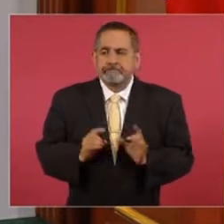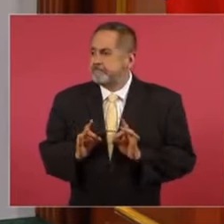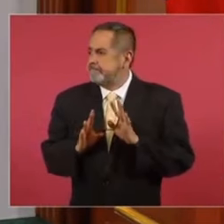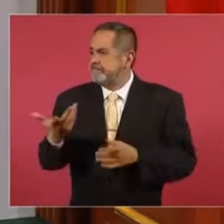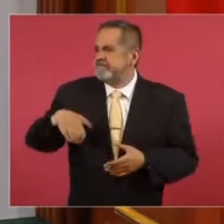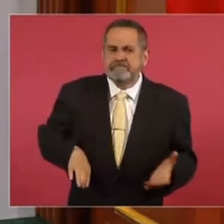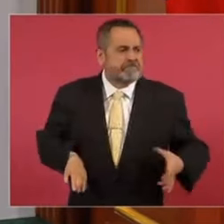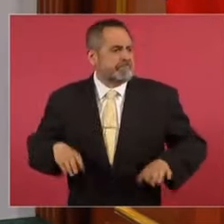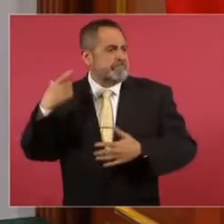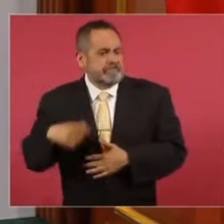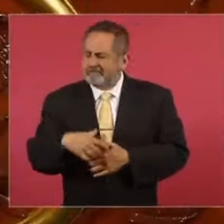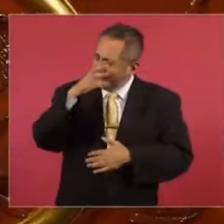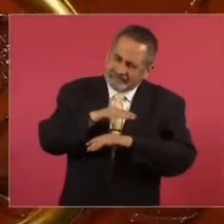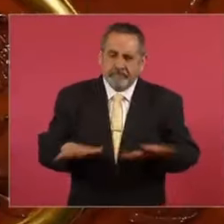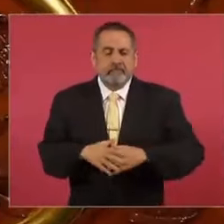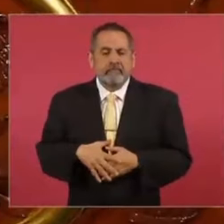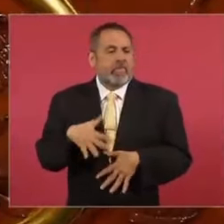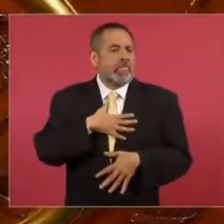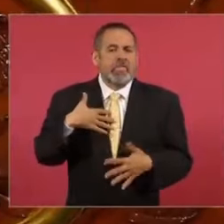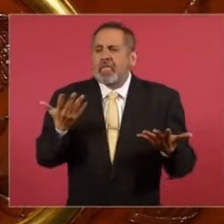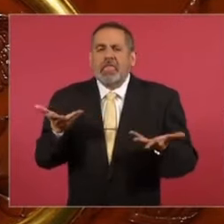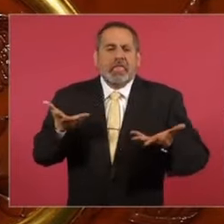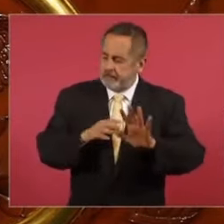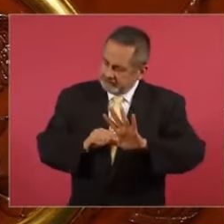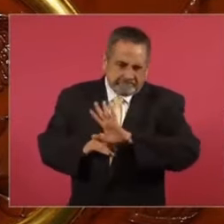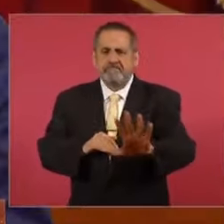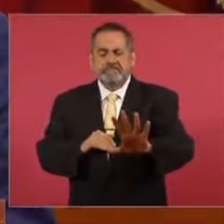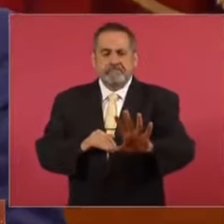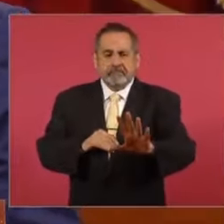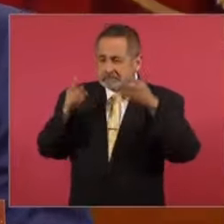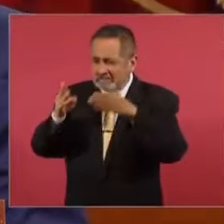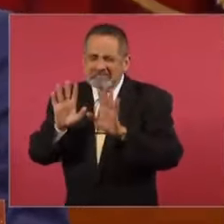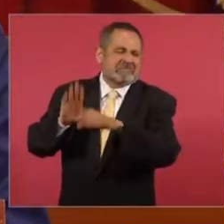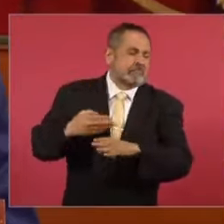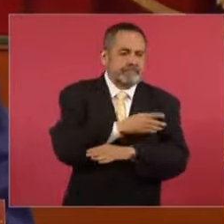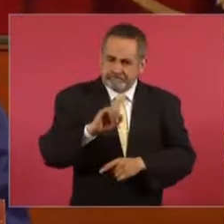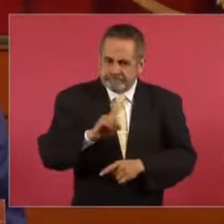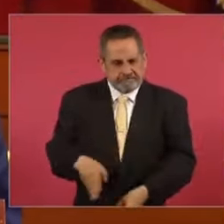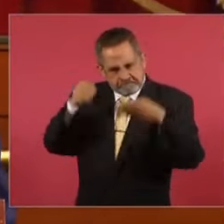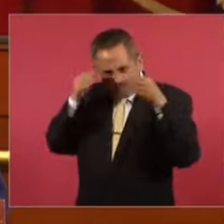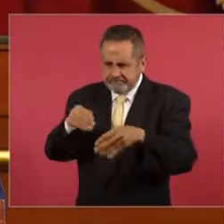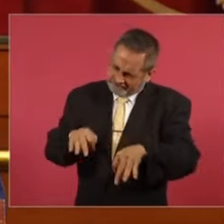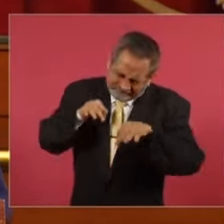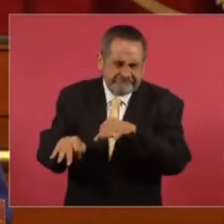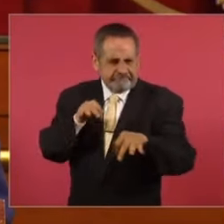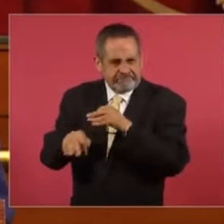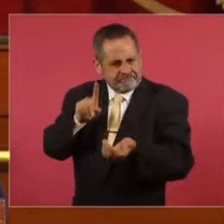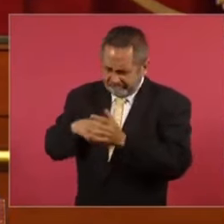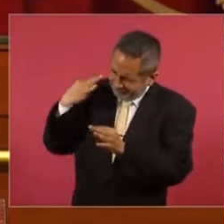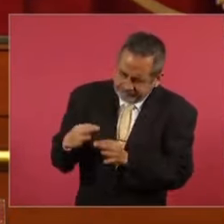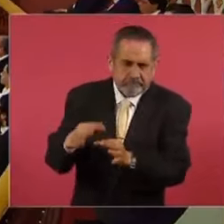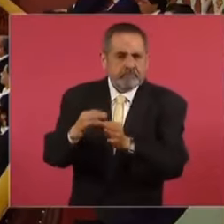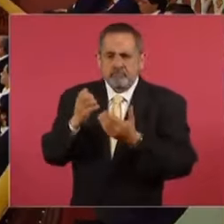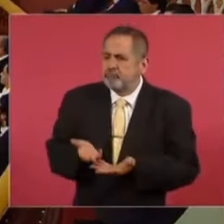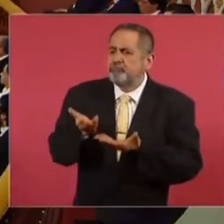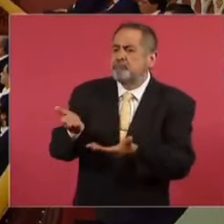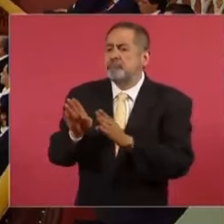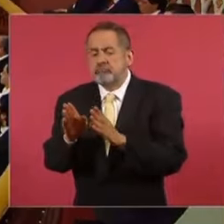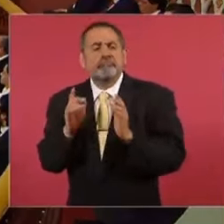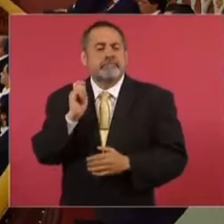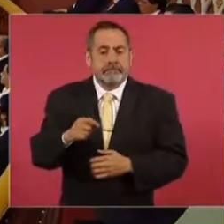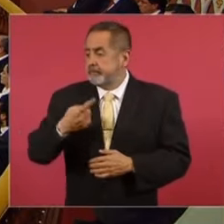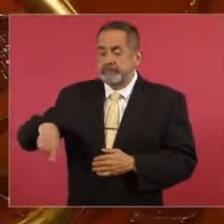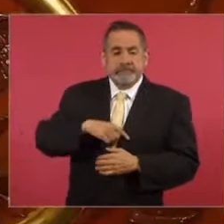fortunas ni entregarse al ocio y a la disipación, sino consagrarse asiduamente al trabajo, disponiéndose a